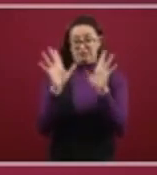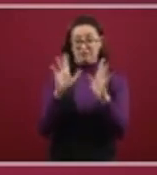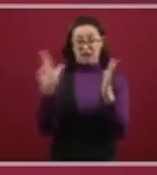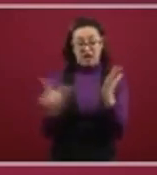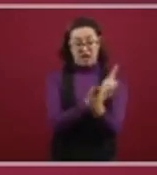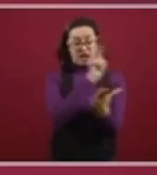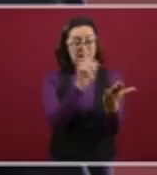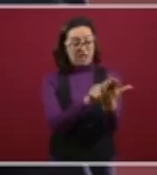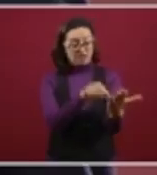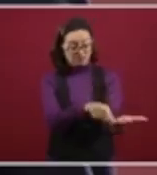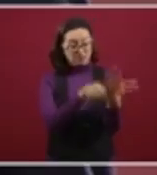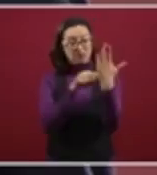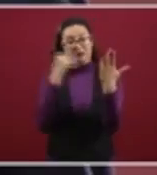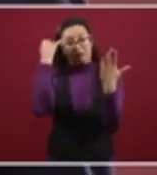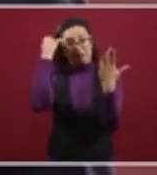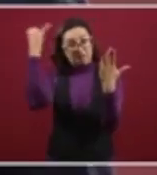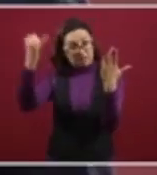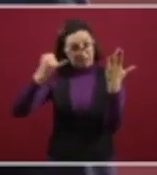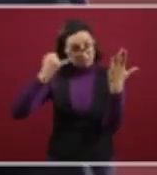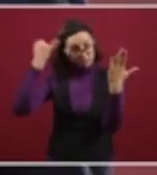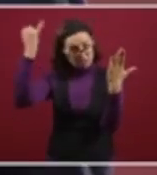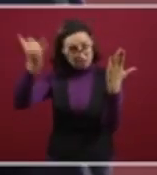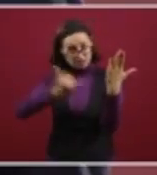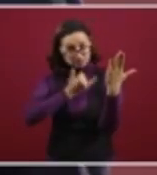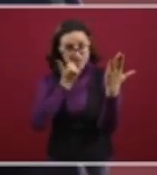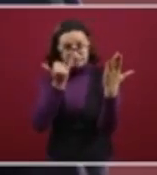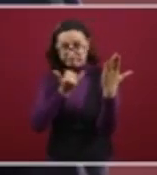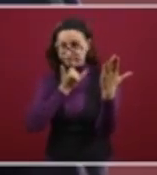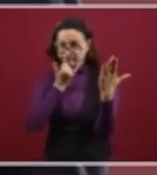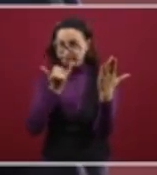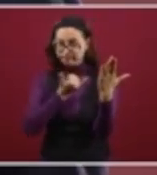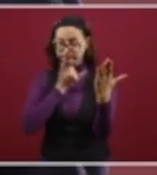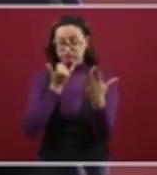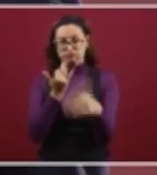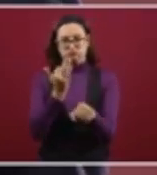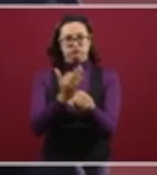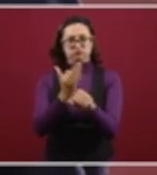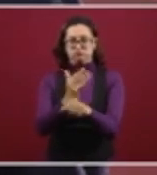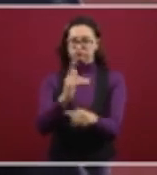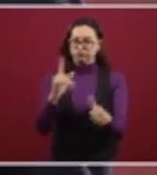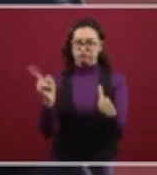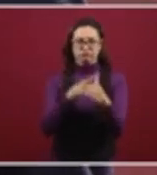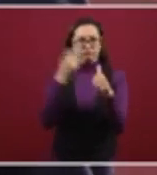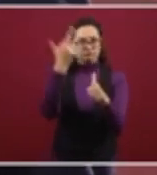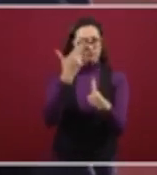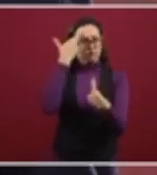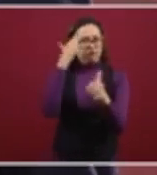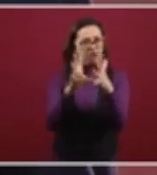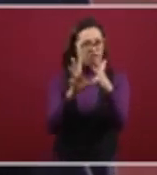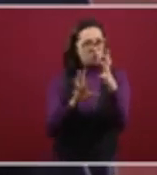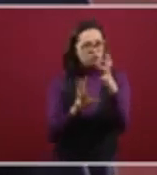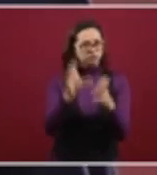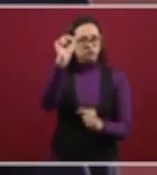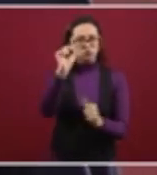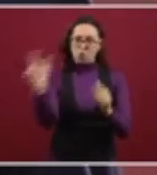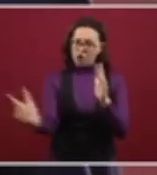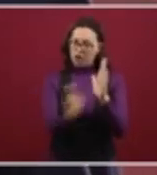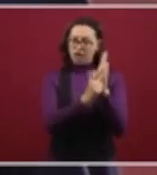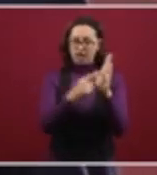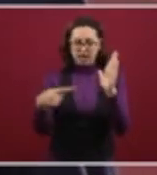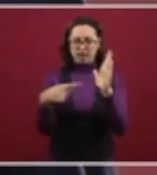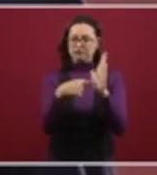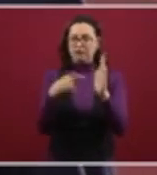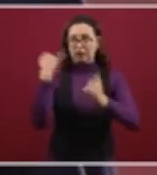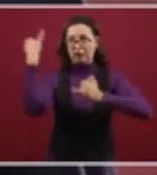leyes, y en este caso la ley de leyes, que es la Constitución, si es necesario